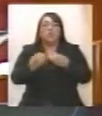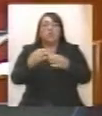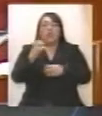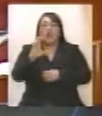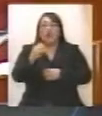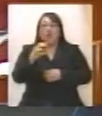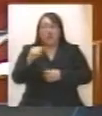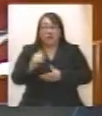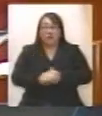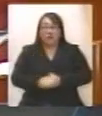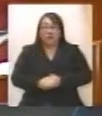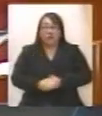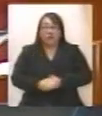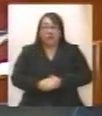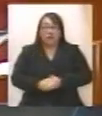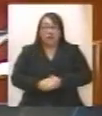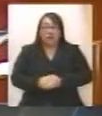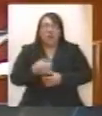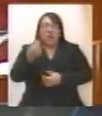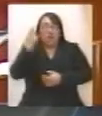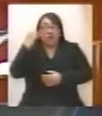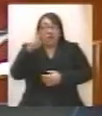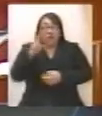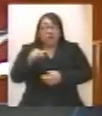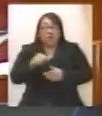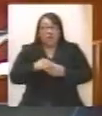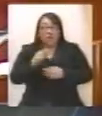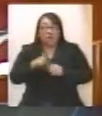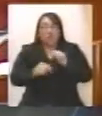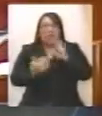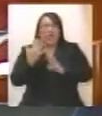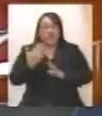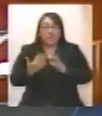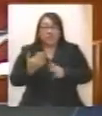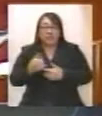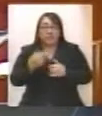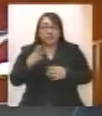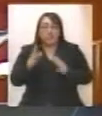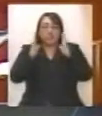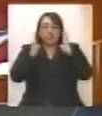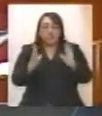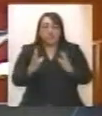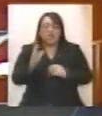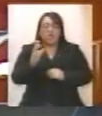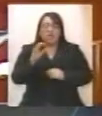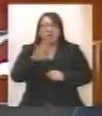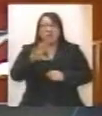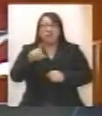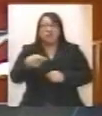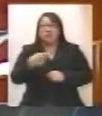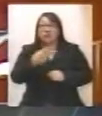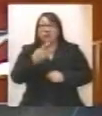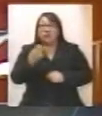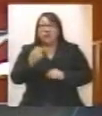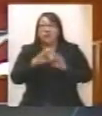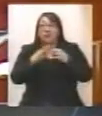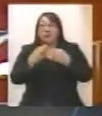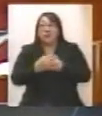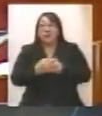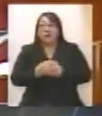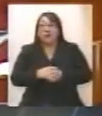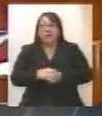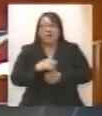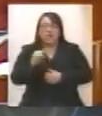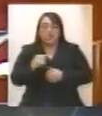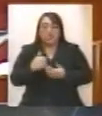de coca. Por esta razón, en el 2015 se atenderán 5.200 familias